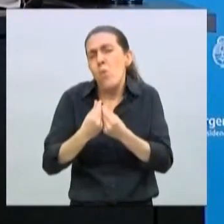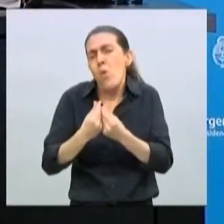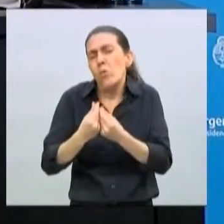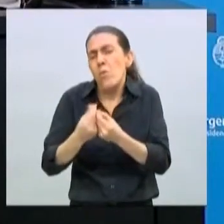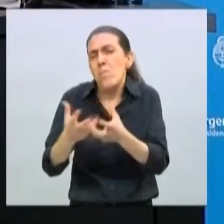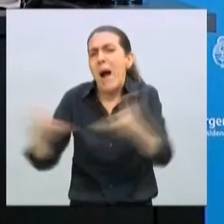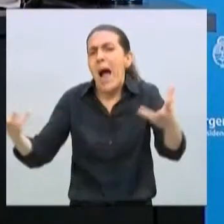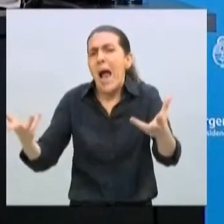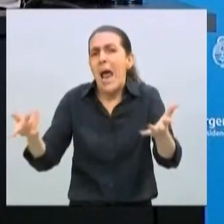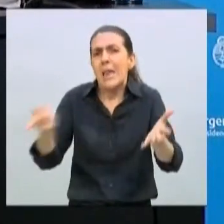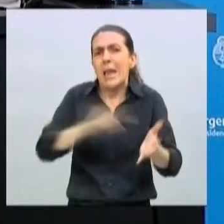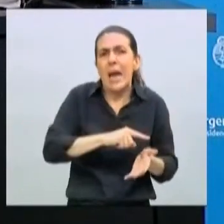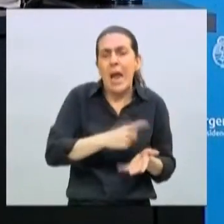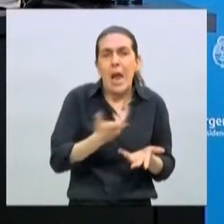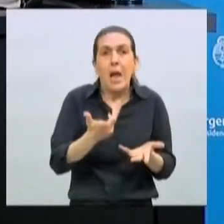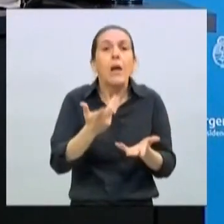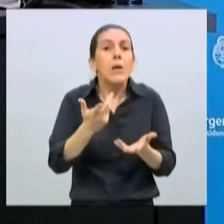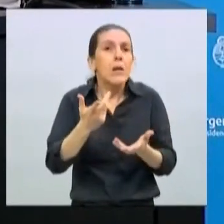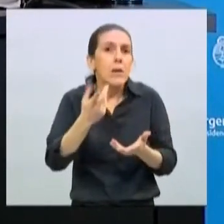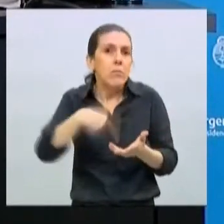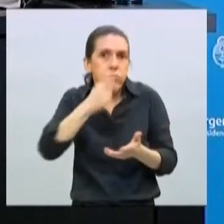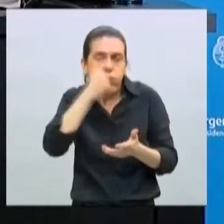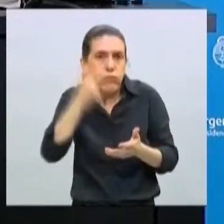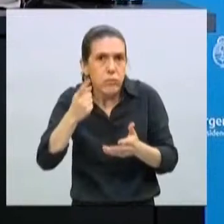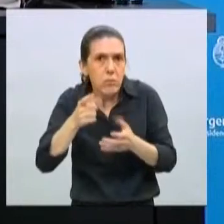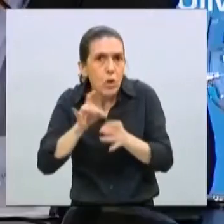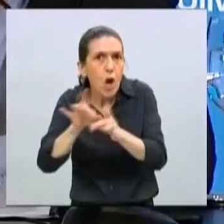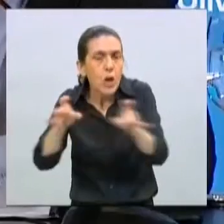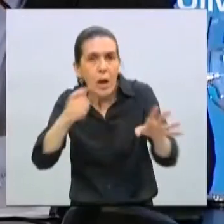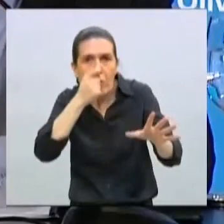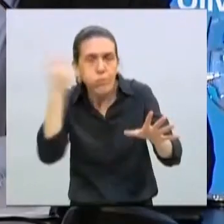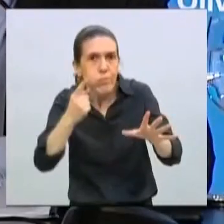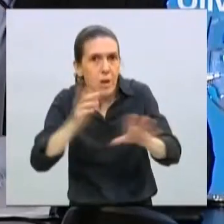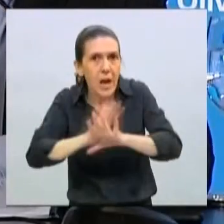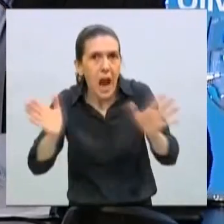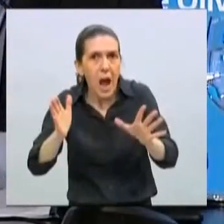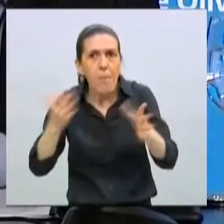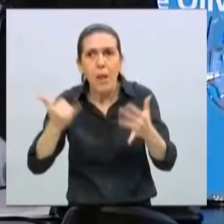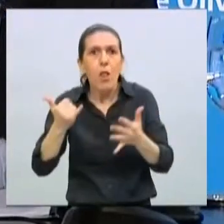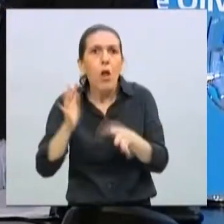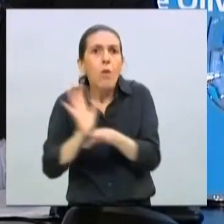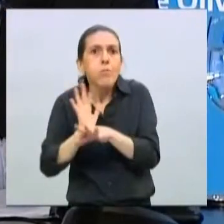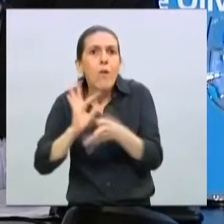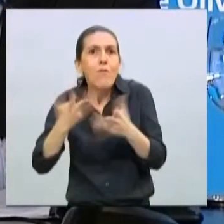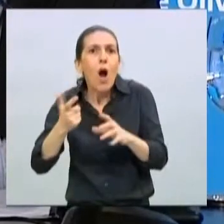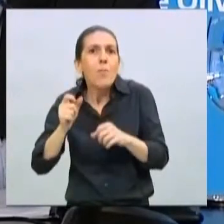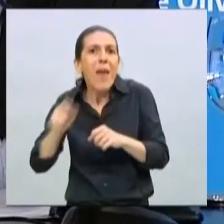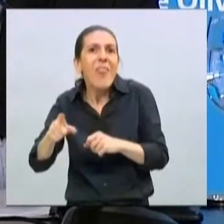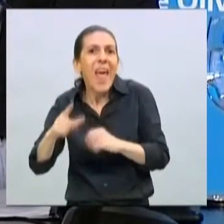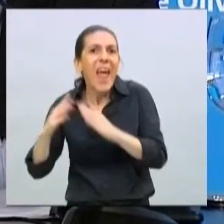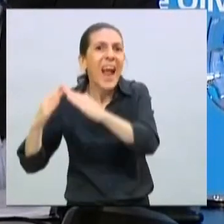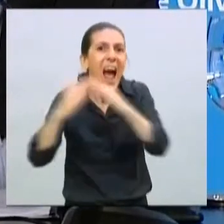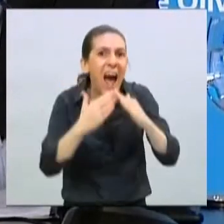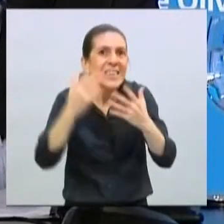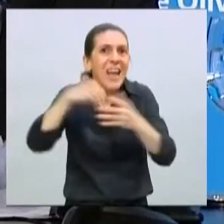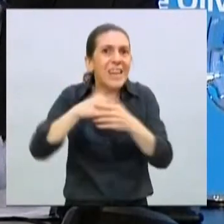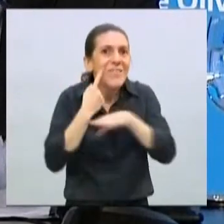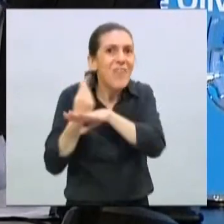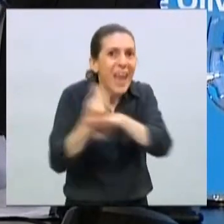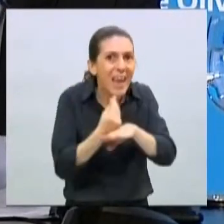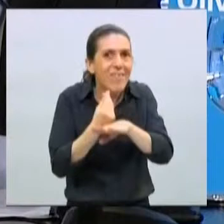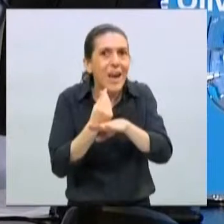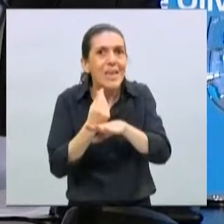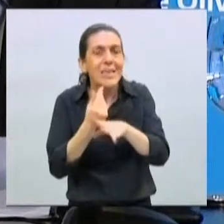hemos visto la velocidad que tiene el contagio en determinadas condiciones habitacionales y demográficas. Por